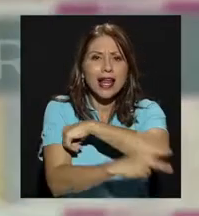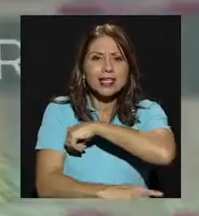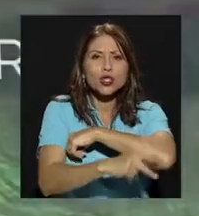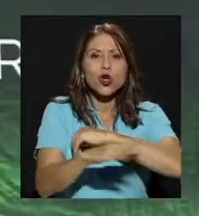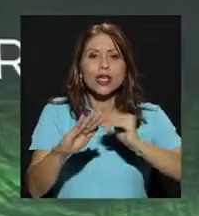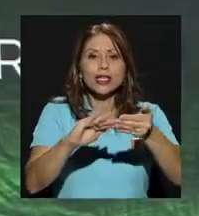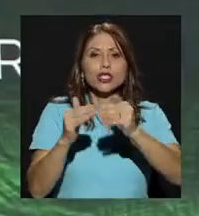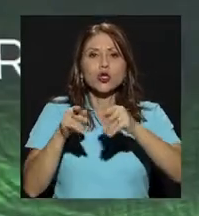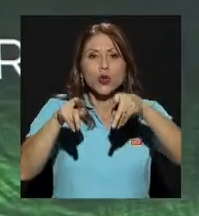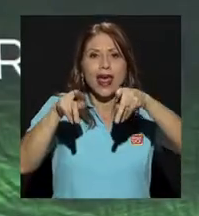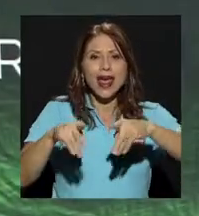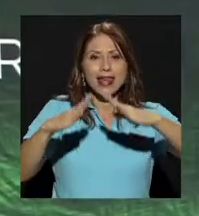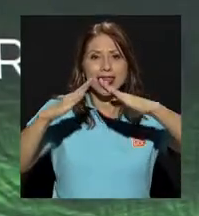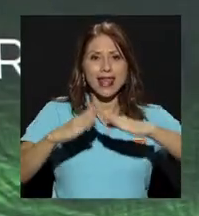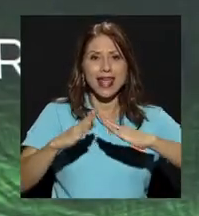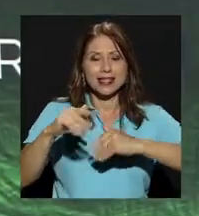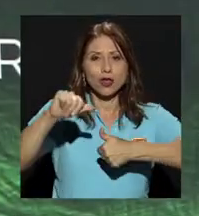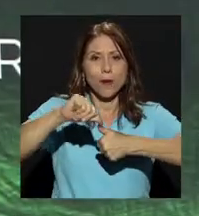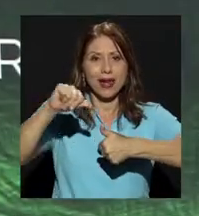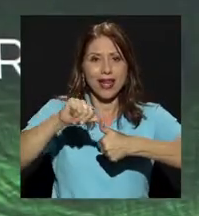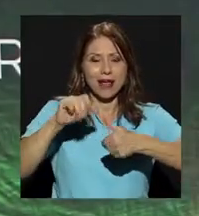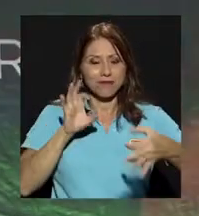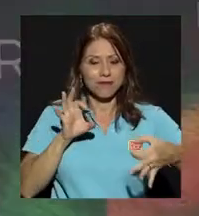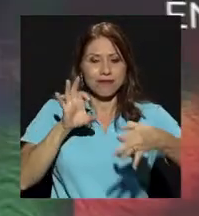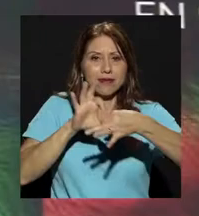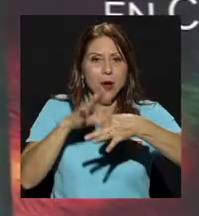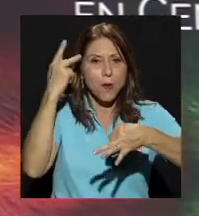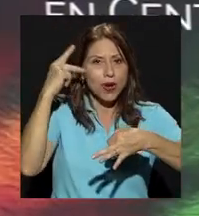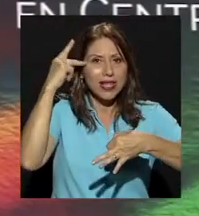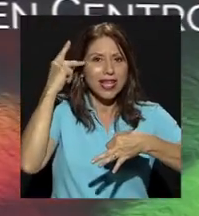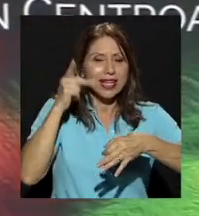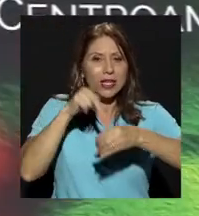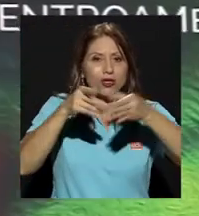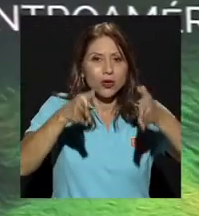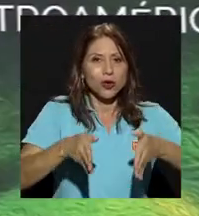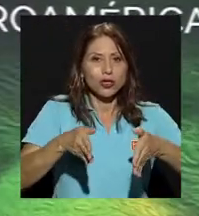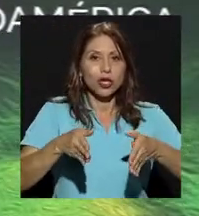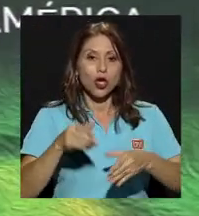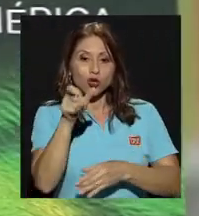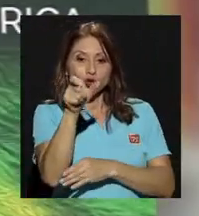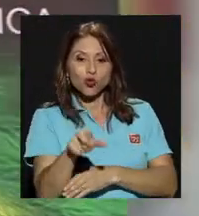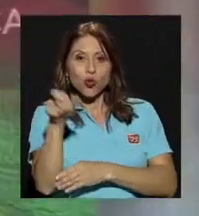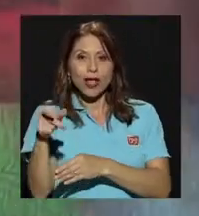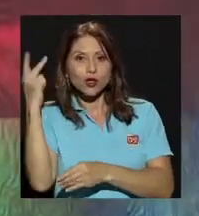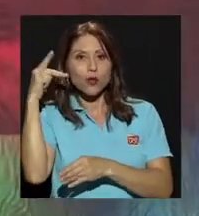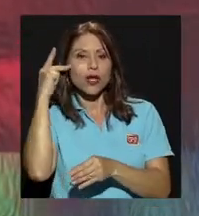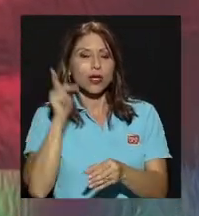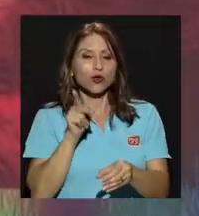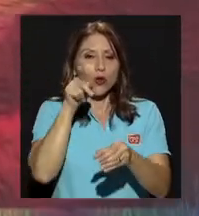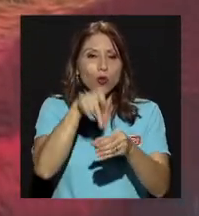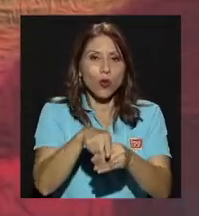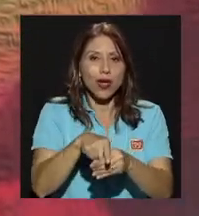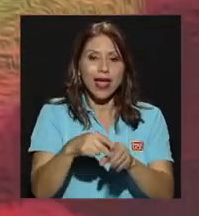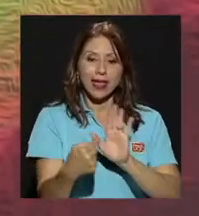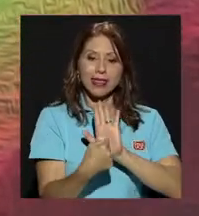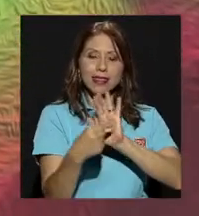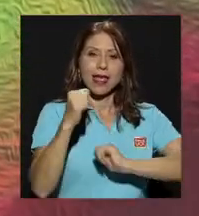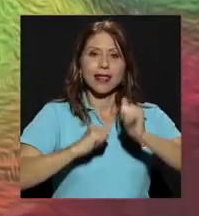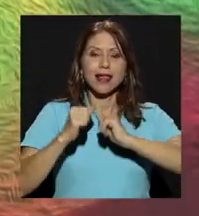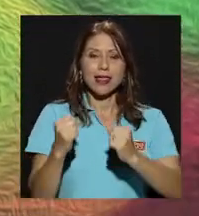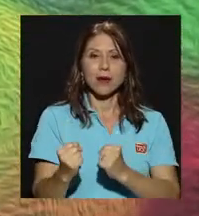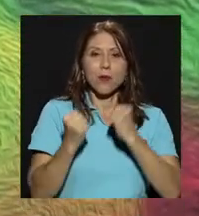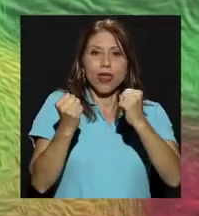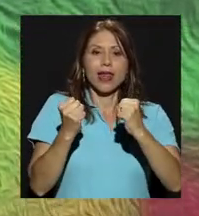Centroamérica en el marco de las políticas de los actores, la participación de los sujetos políticos, la teatralidad del poder y